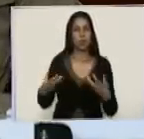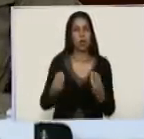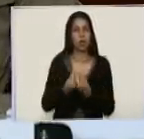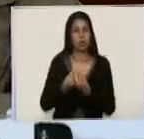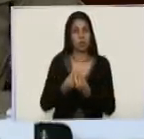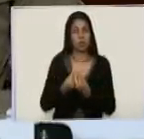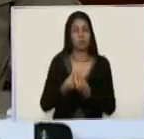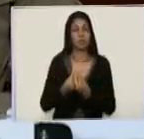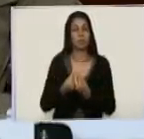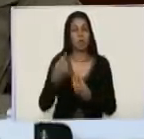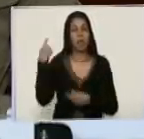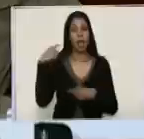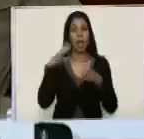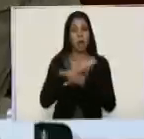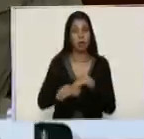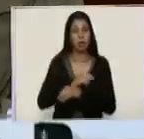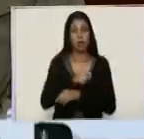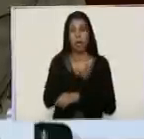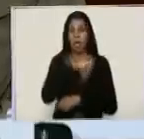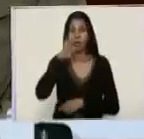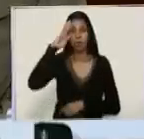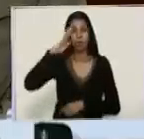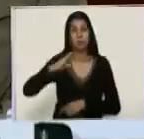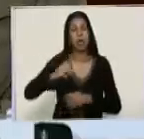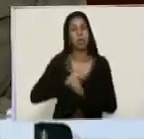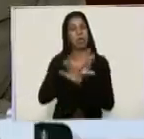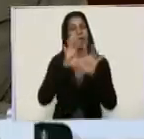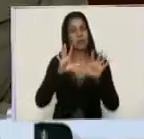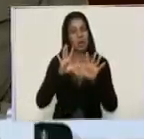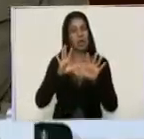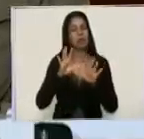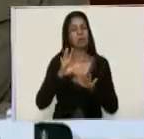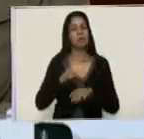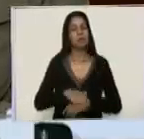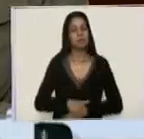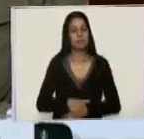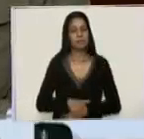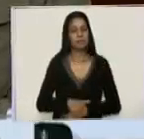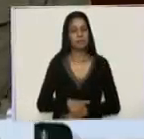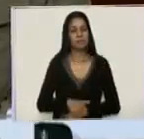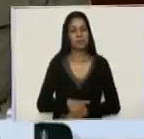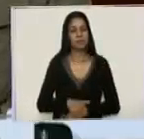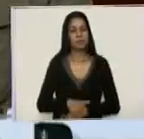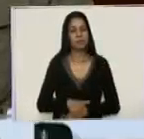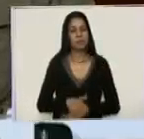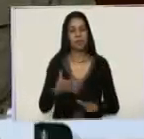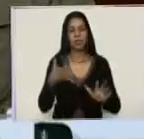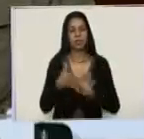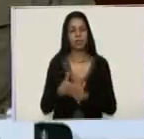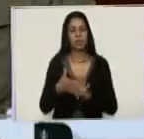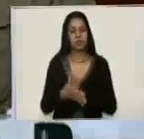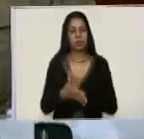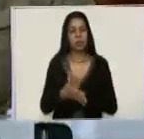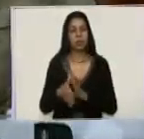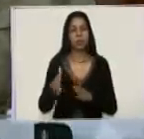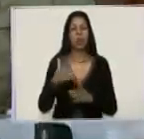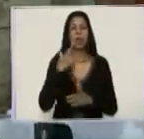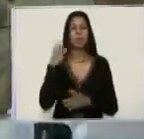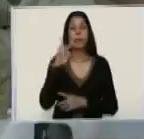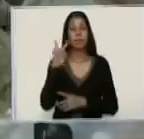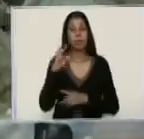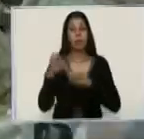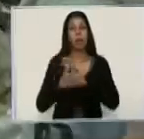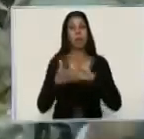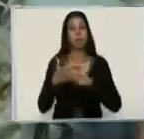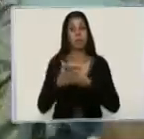brigadas. ¿Qué claridad tienen los compañeros de la Fuerza Armada Sotorroa sobre lo que está ocurriendo con nuestro país?